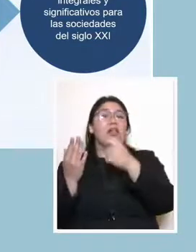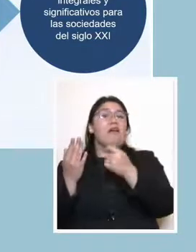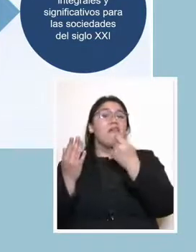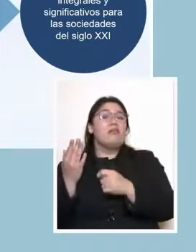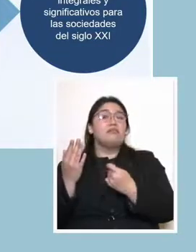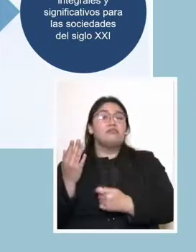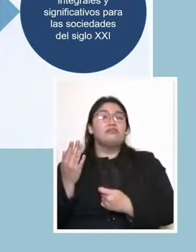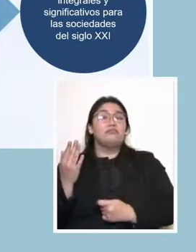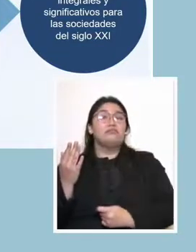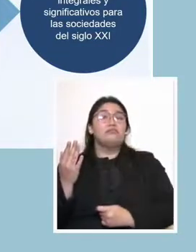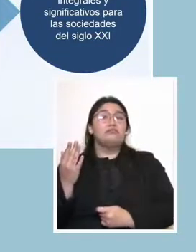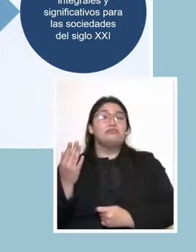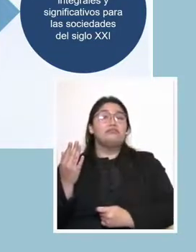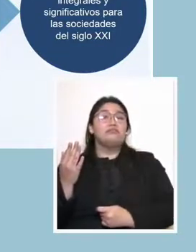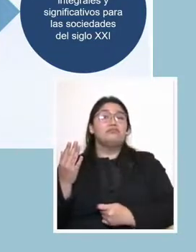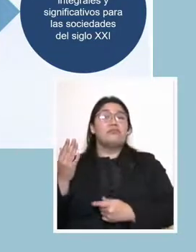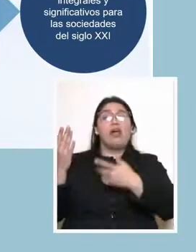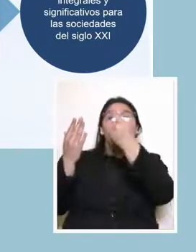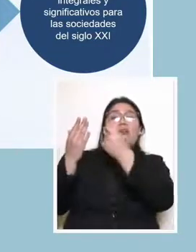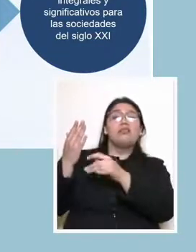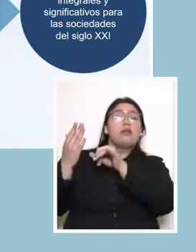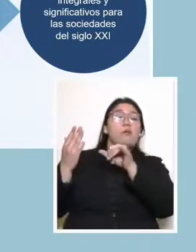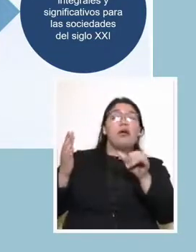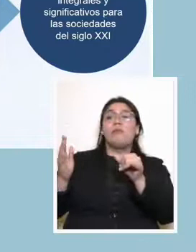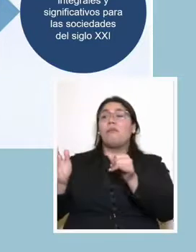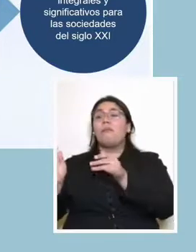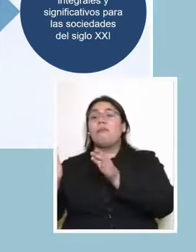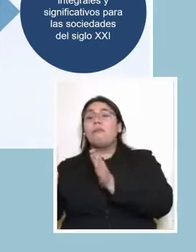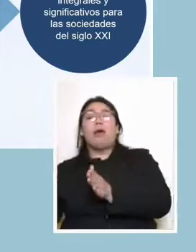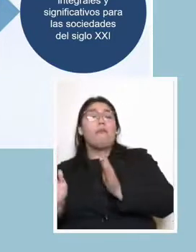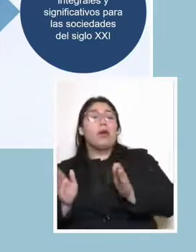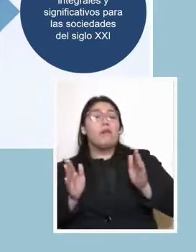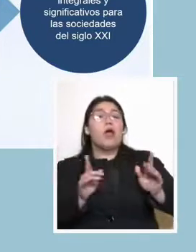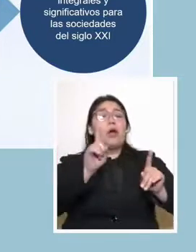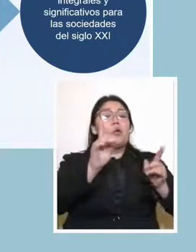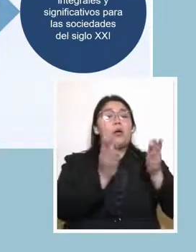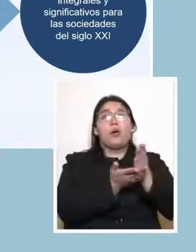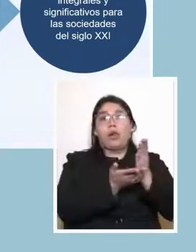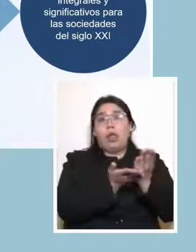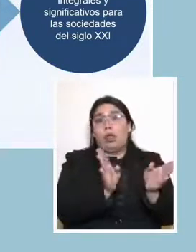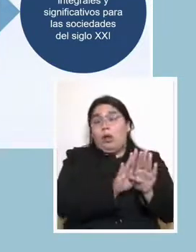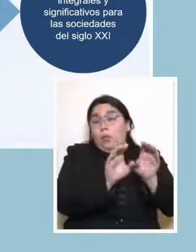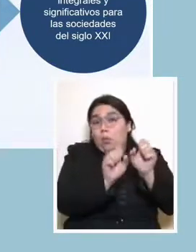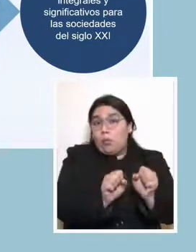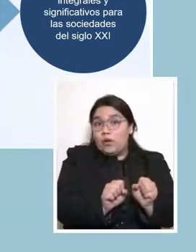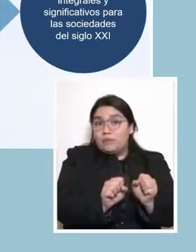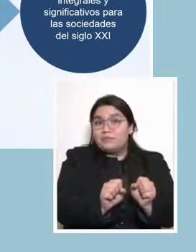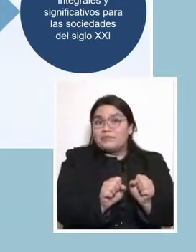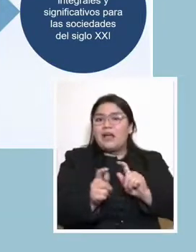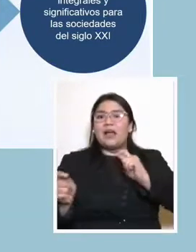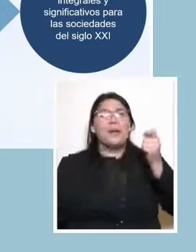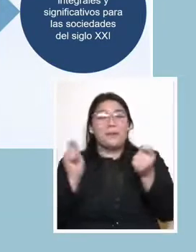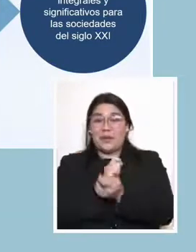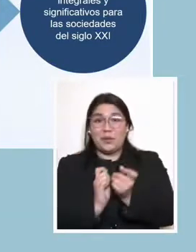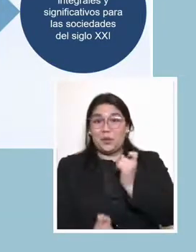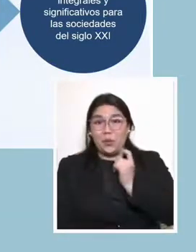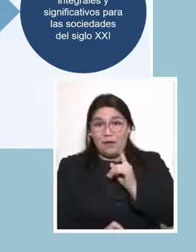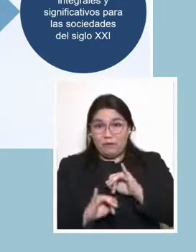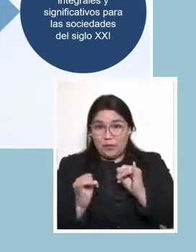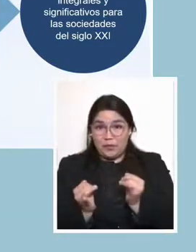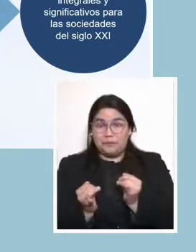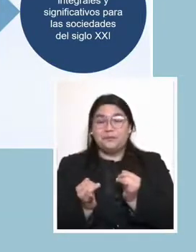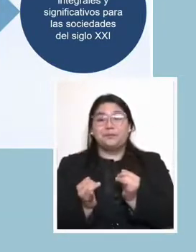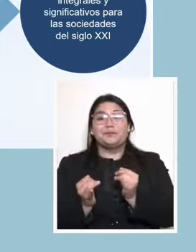para luego, ¿no es cierto?, categorizar y potencialmente cerrar establecimiento a uno que efectivamente evalúa no